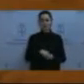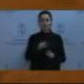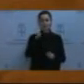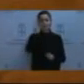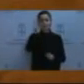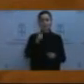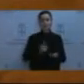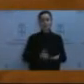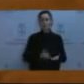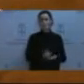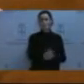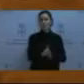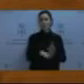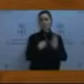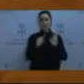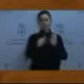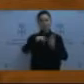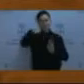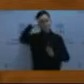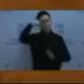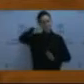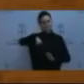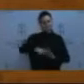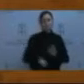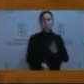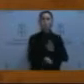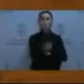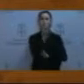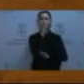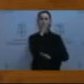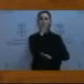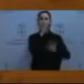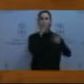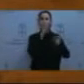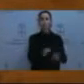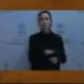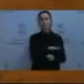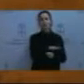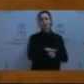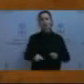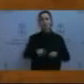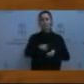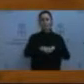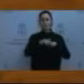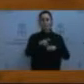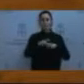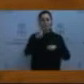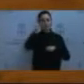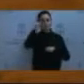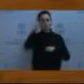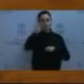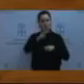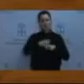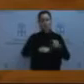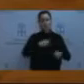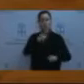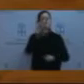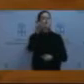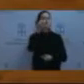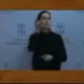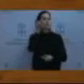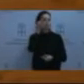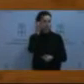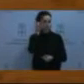Una ley que nace consciente de que en el ámbito de la explotación familiar, en el ámbito rural, son muchas las mujeres que comparten